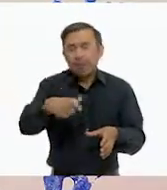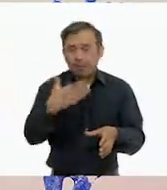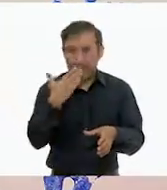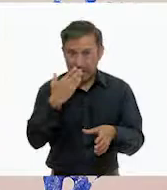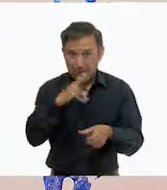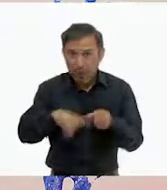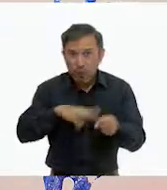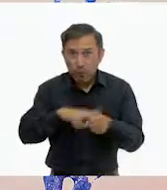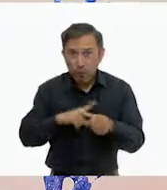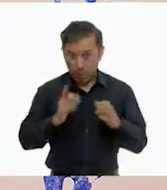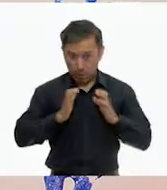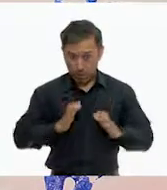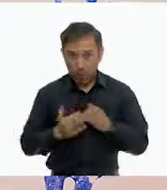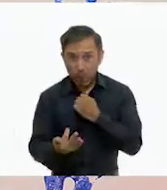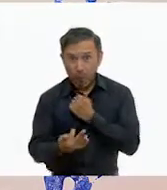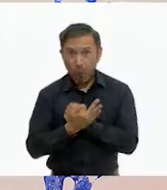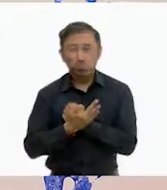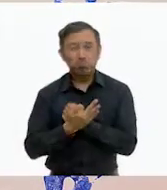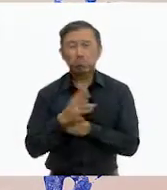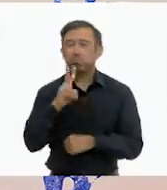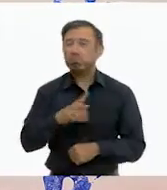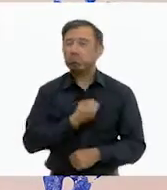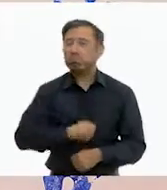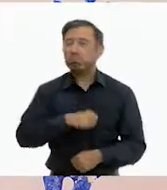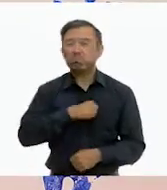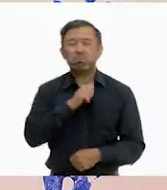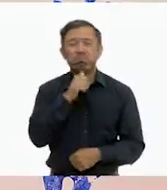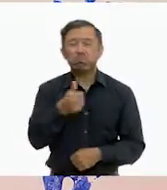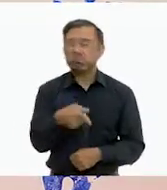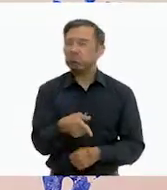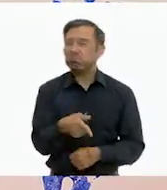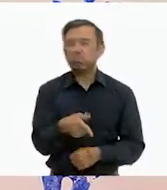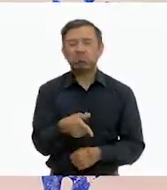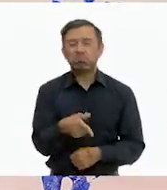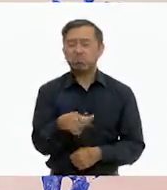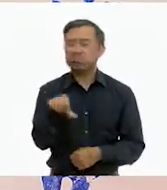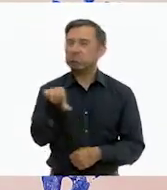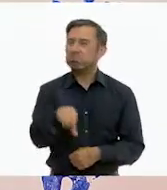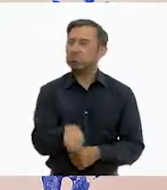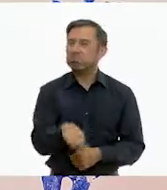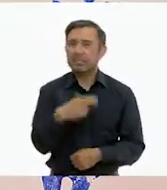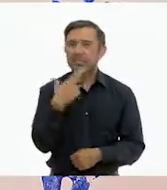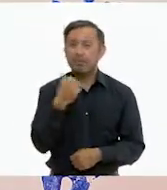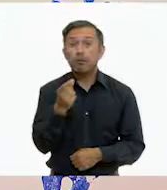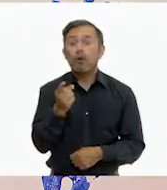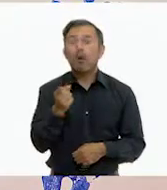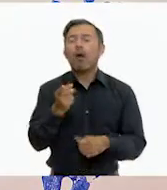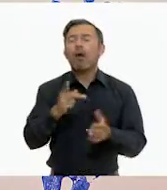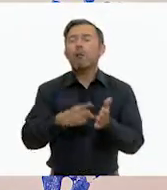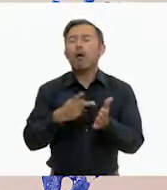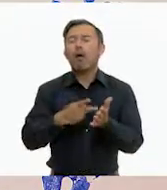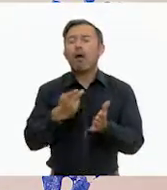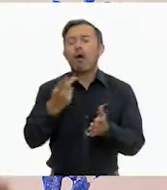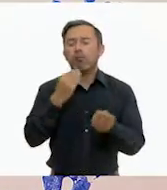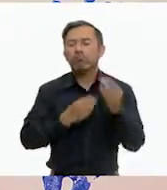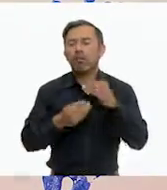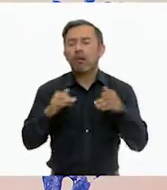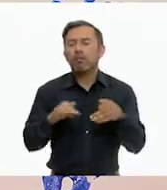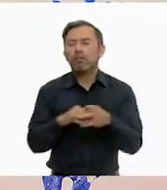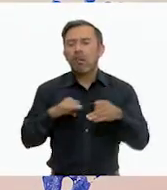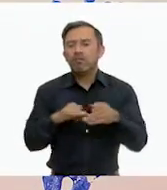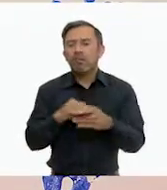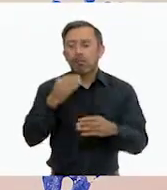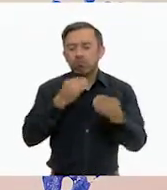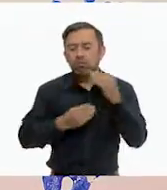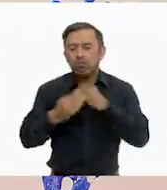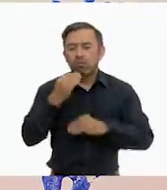nuestro increíble cuerpo humano. Y si los comemos de manera frecuente, pueden causar